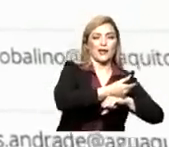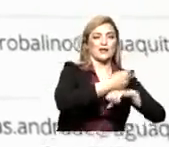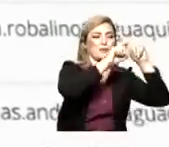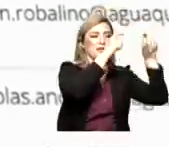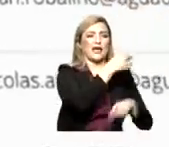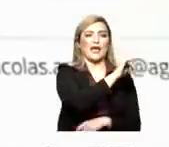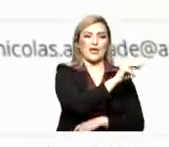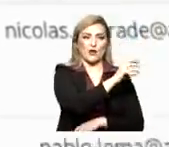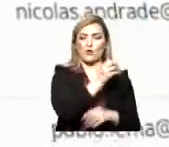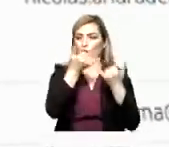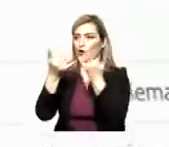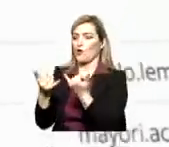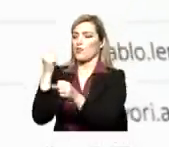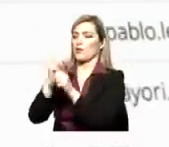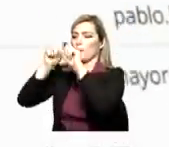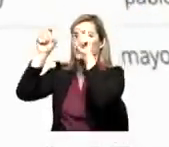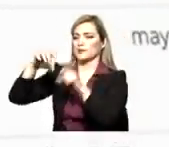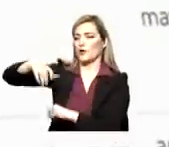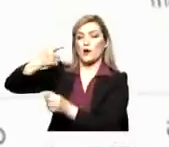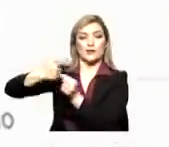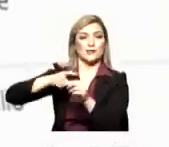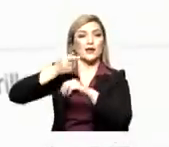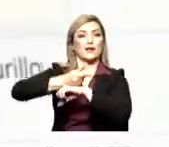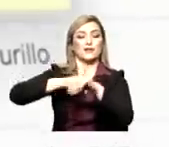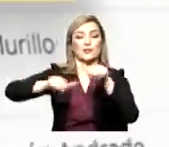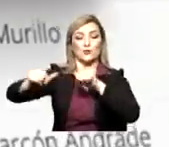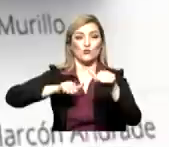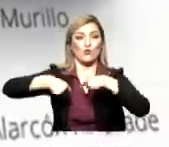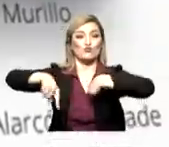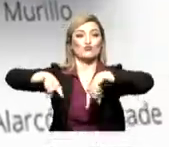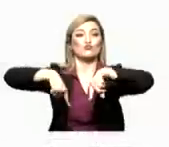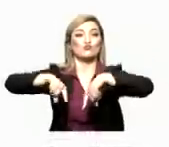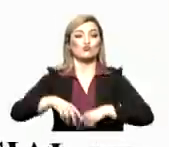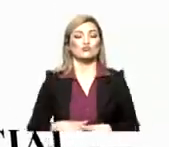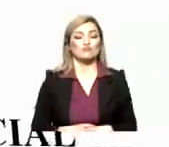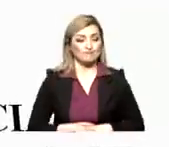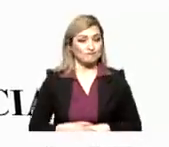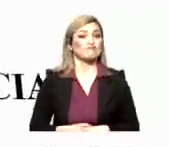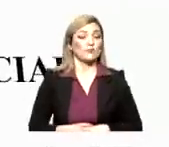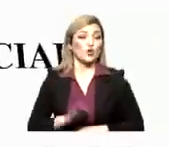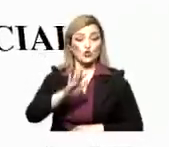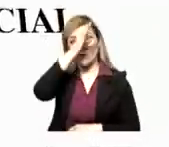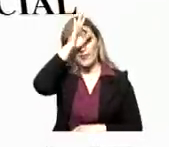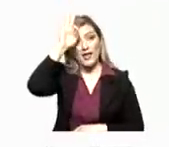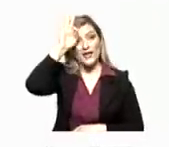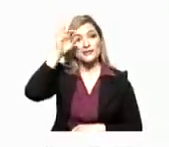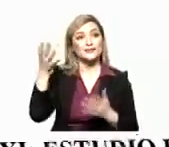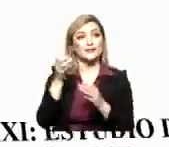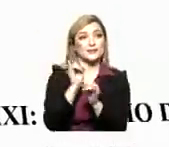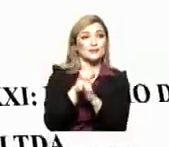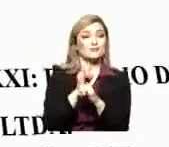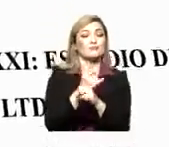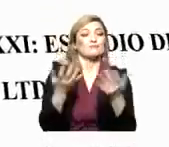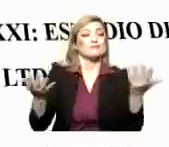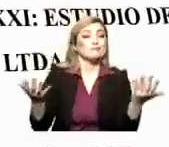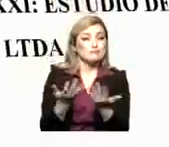en la nómina de la empresa de Agua de Quito como gerente de administración y logística. Casualidad o no, su tesis de grado de ingeniería la